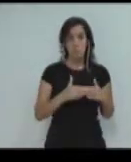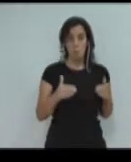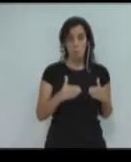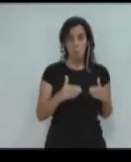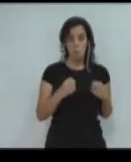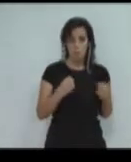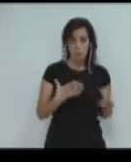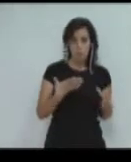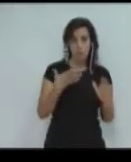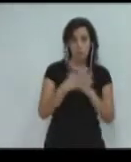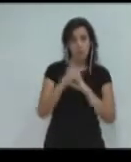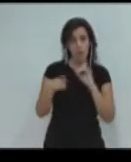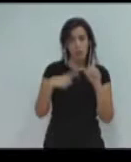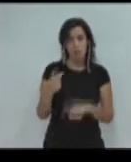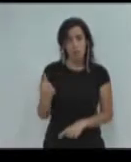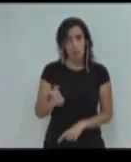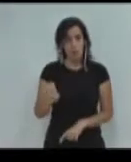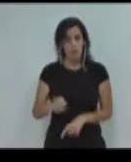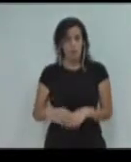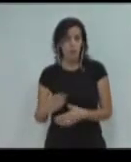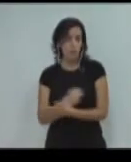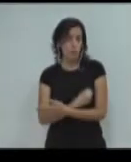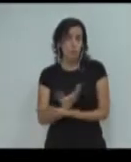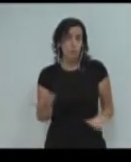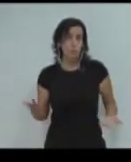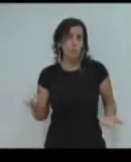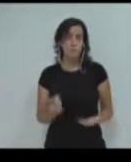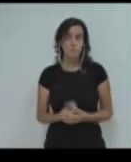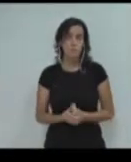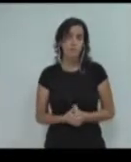mismo, nos van a valer, claro. nos van a servir a todos. O sea.